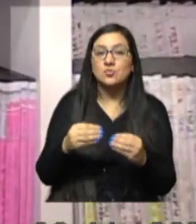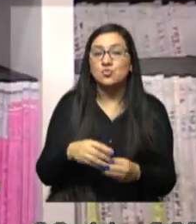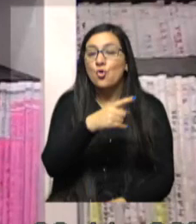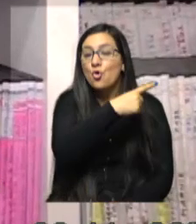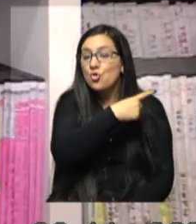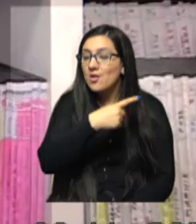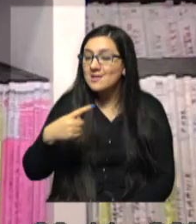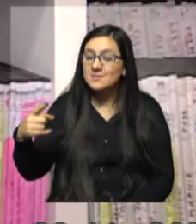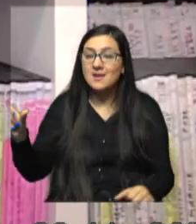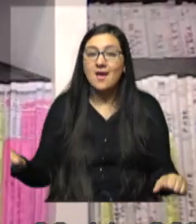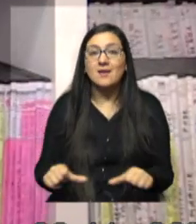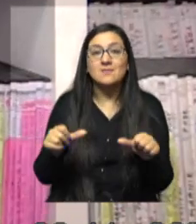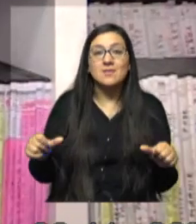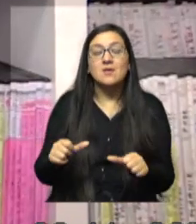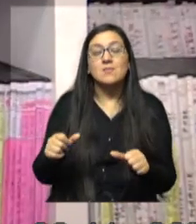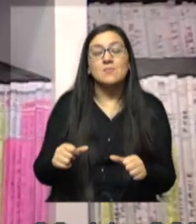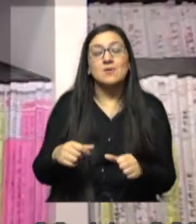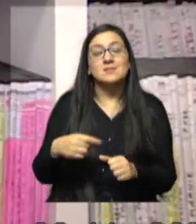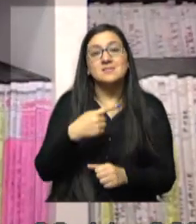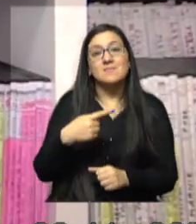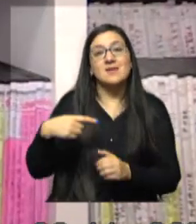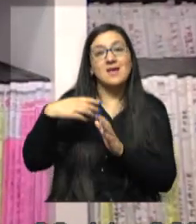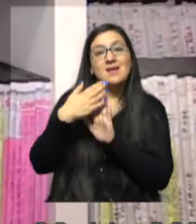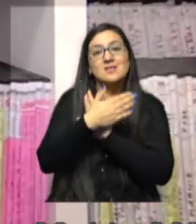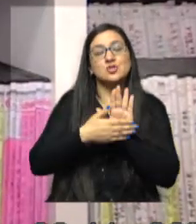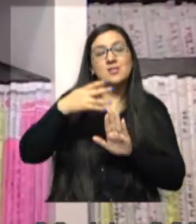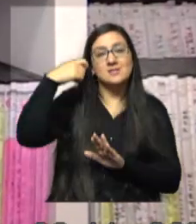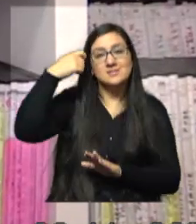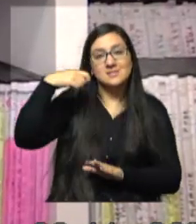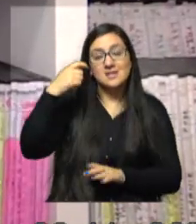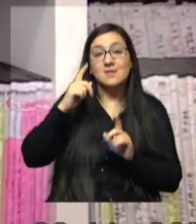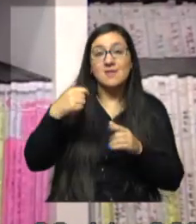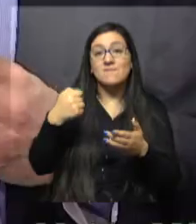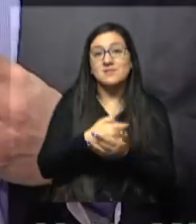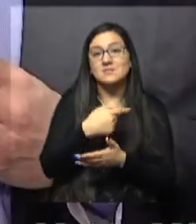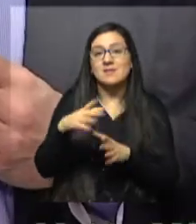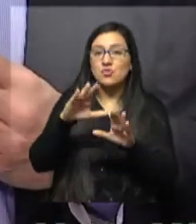semana hubo actividades por la Semana Nacional del Cine, también este fin de semana, así que están todos invitados. Bien, muchísimas gracias.